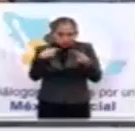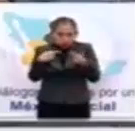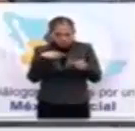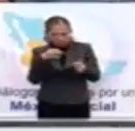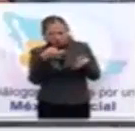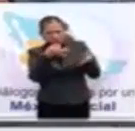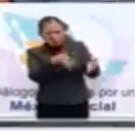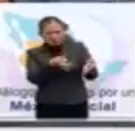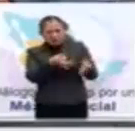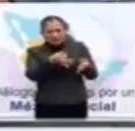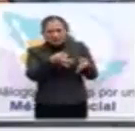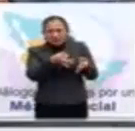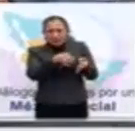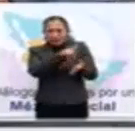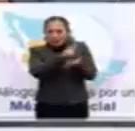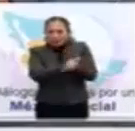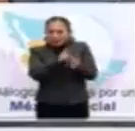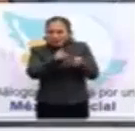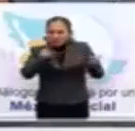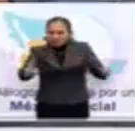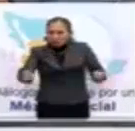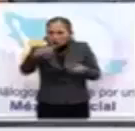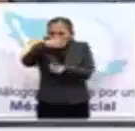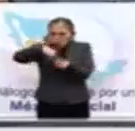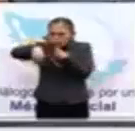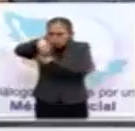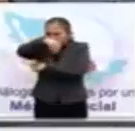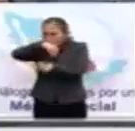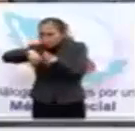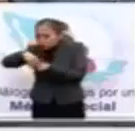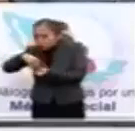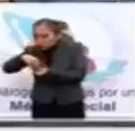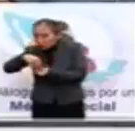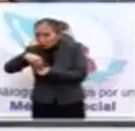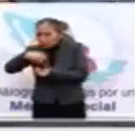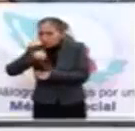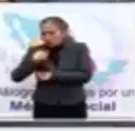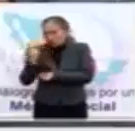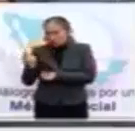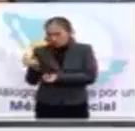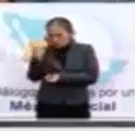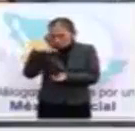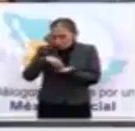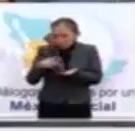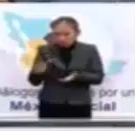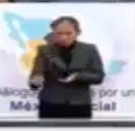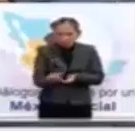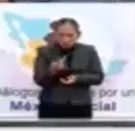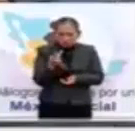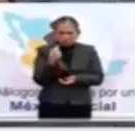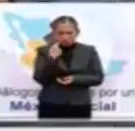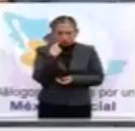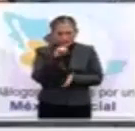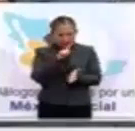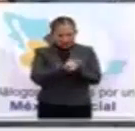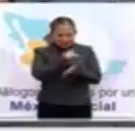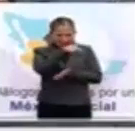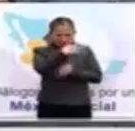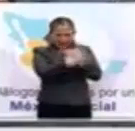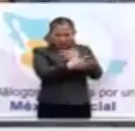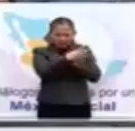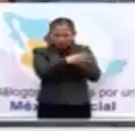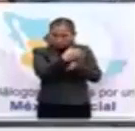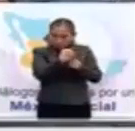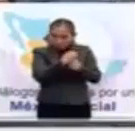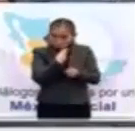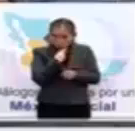valoración de la Ley de Desarrollo Rural Sustentable. Y lo he preguntado, me he preguntado, una ley que tiene 14 años y